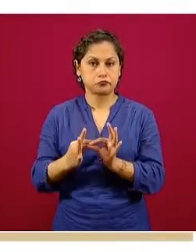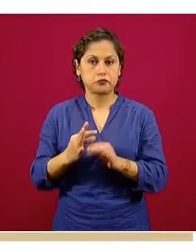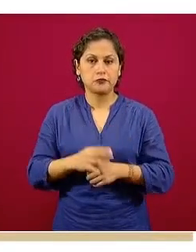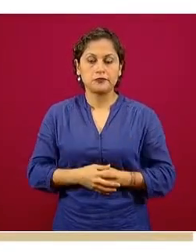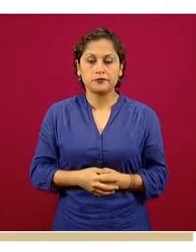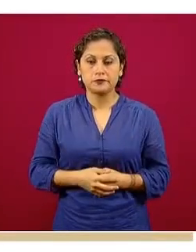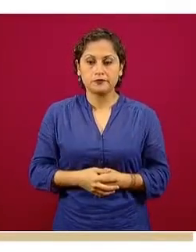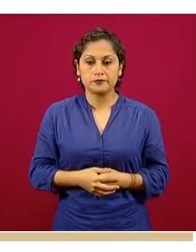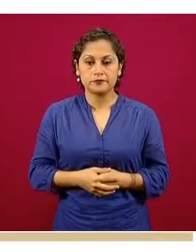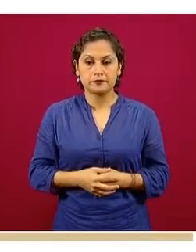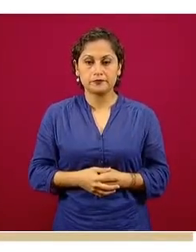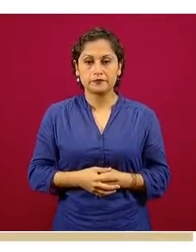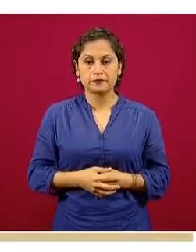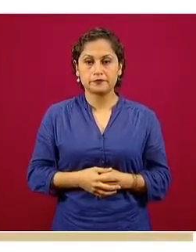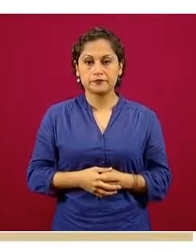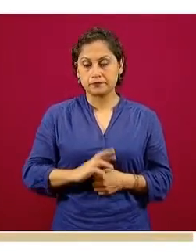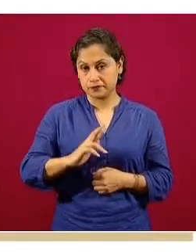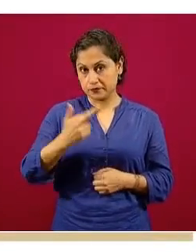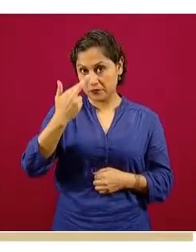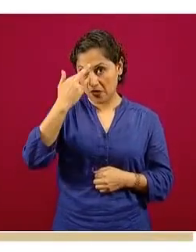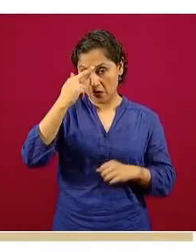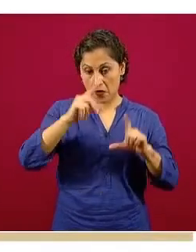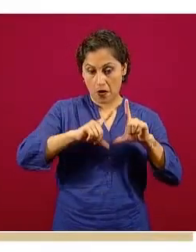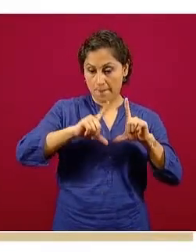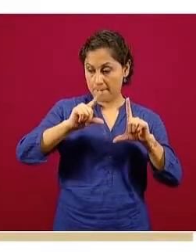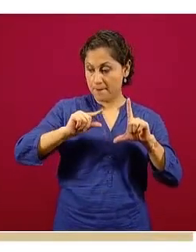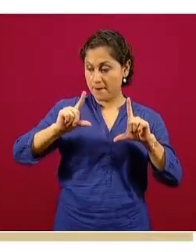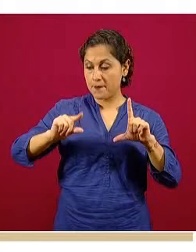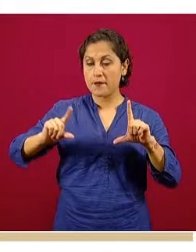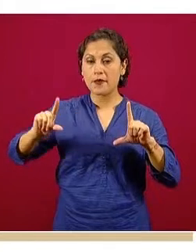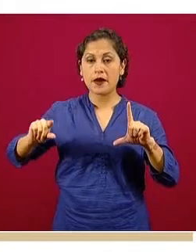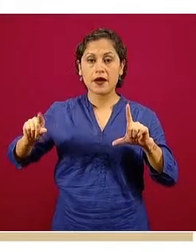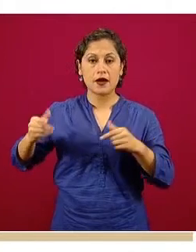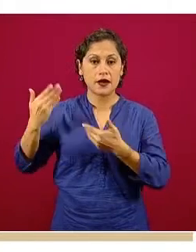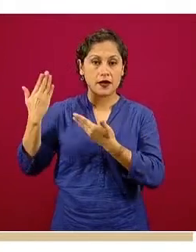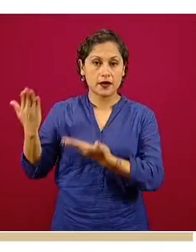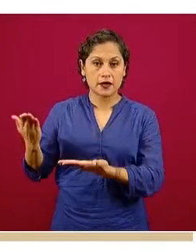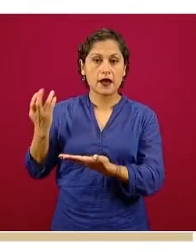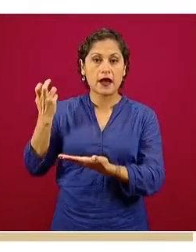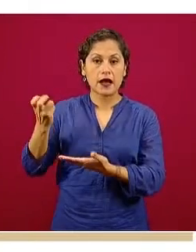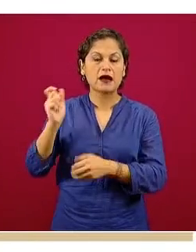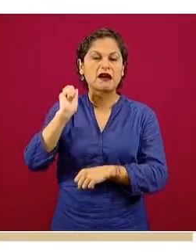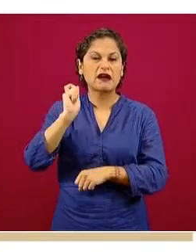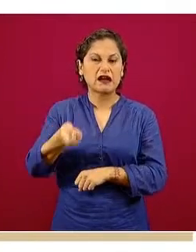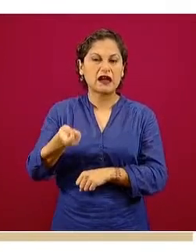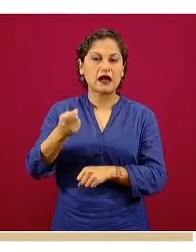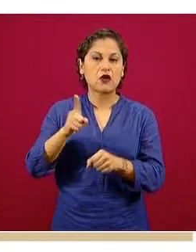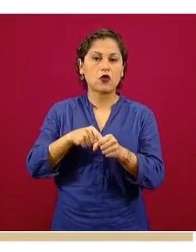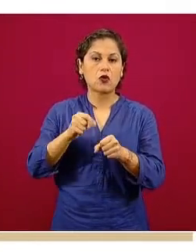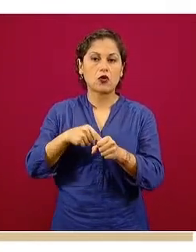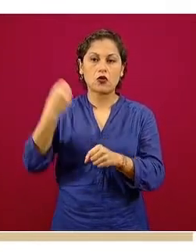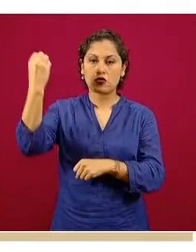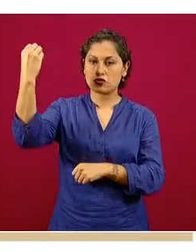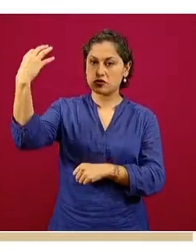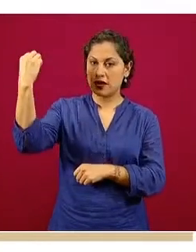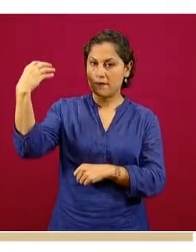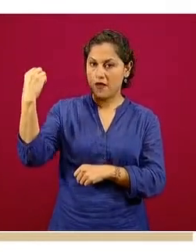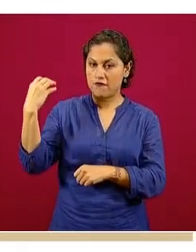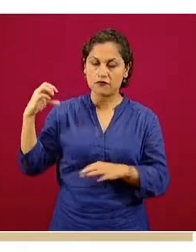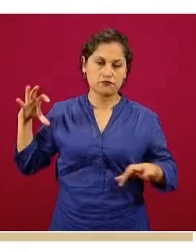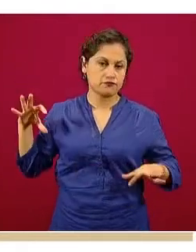movilidad recordar que las barras son el resultado del semáforo que está vigente